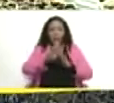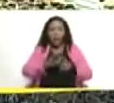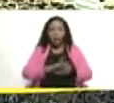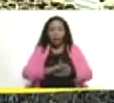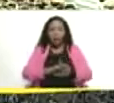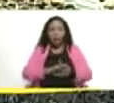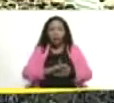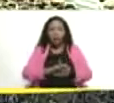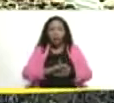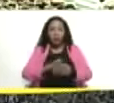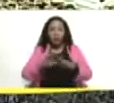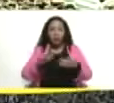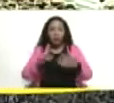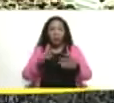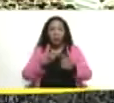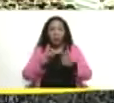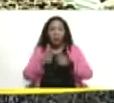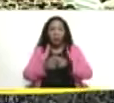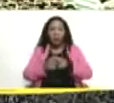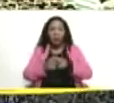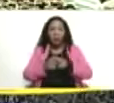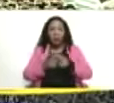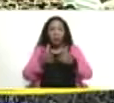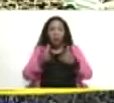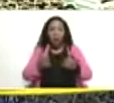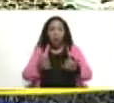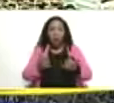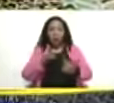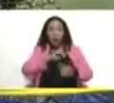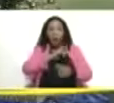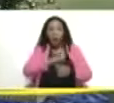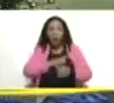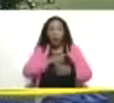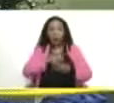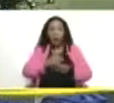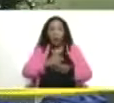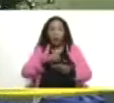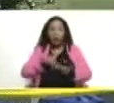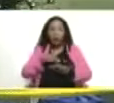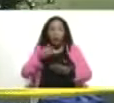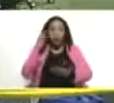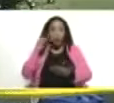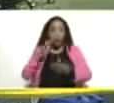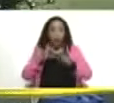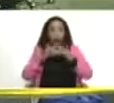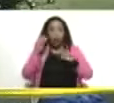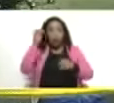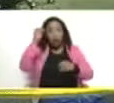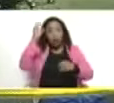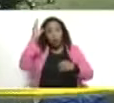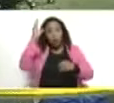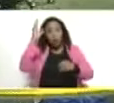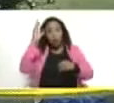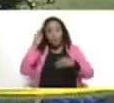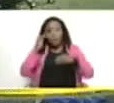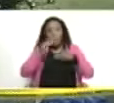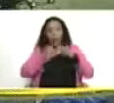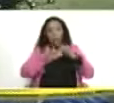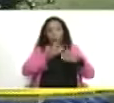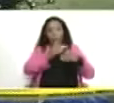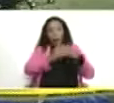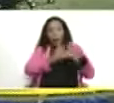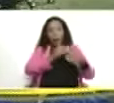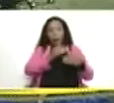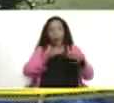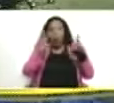¿Cuál es la transición? Que ahora entonces la Fuerza Armada Nacional Bolivariana, con todas sus capacidades, va puliendo